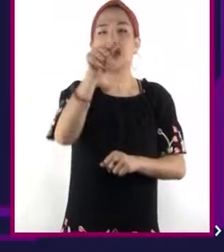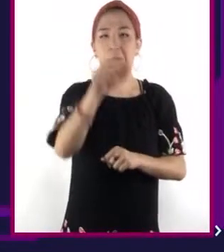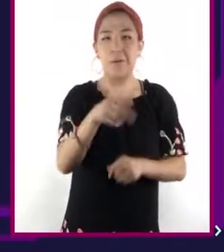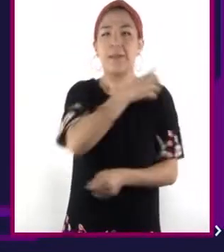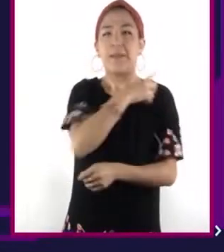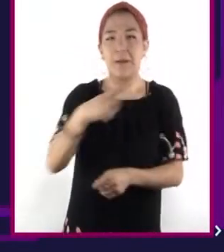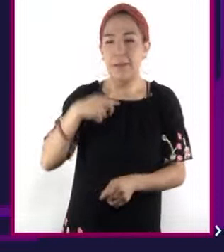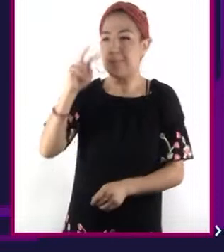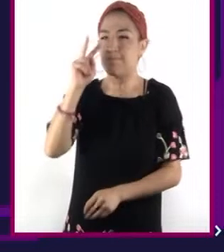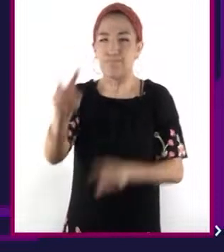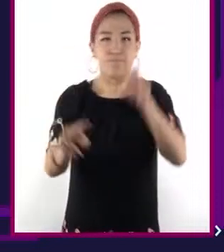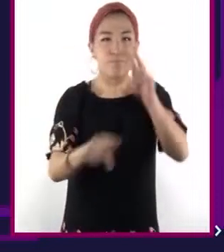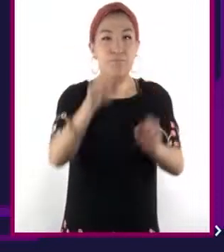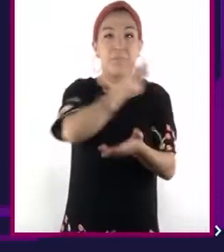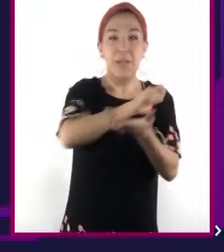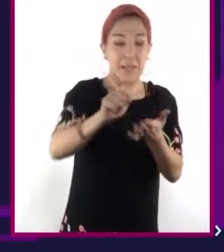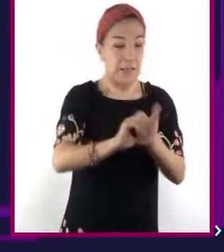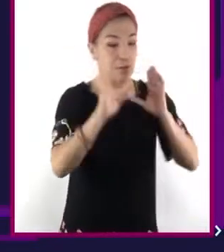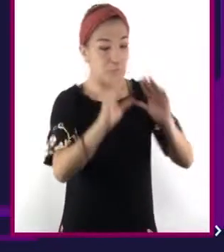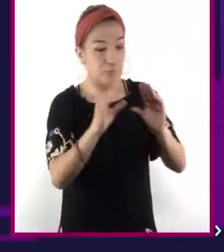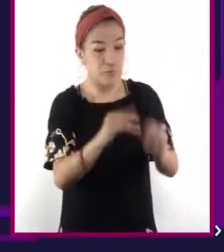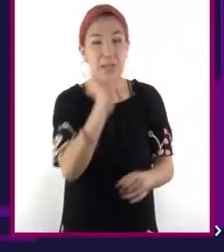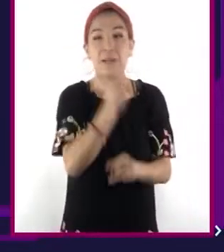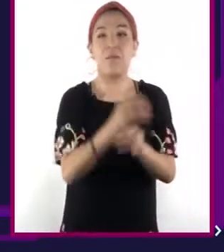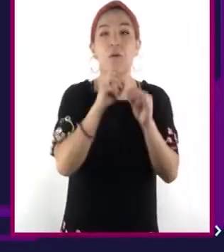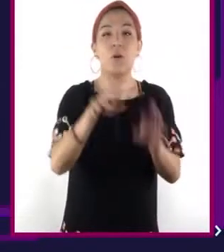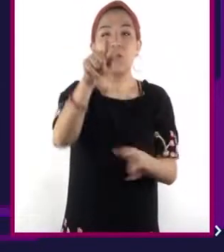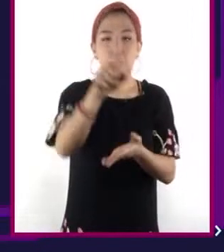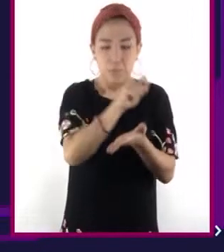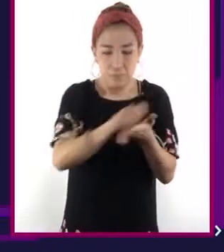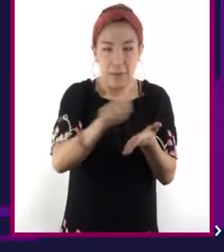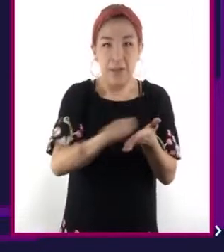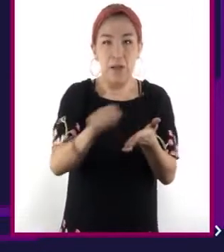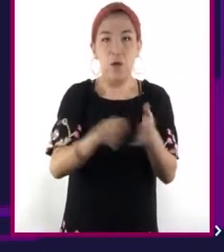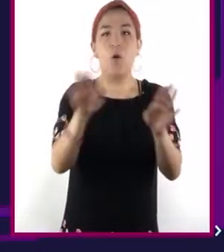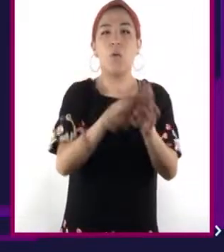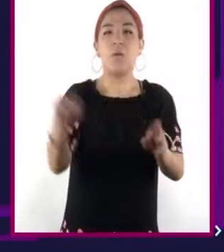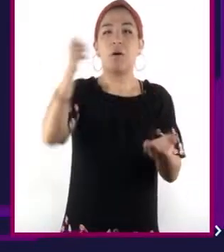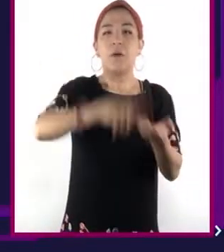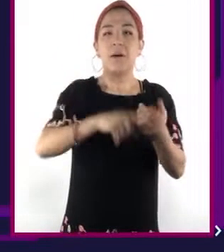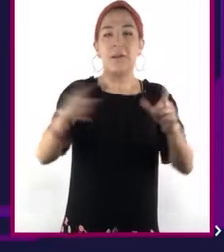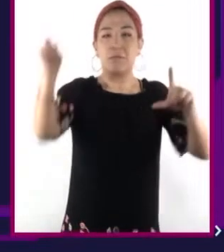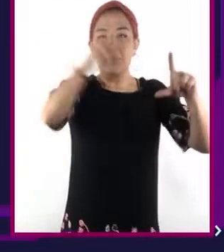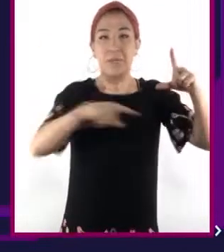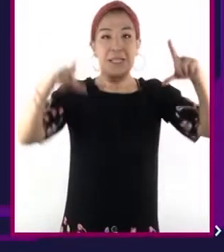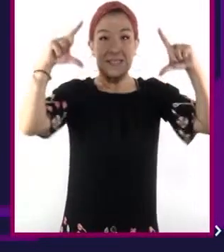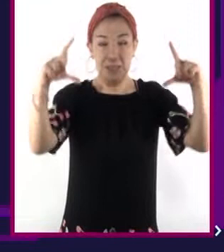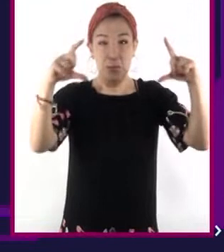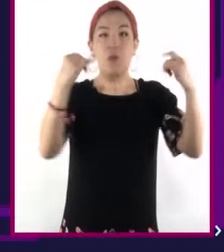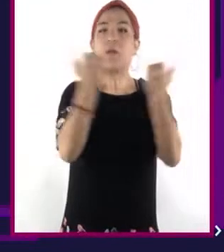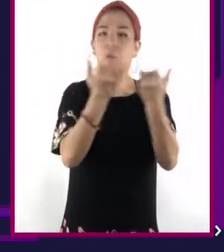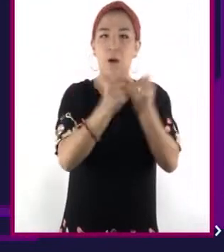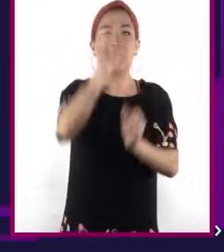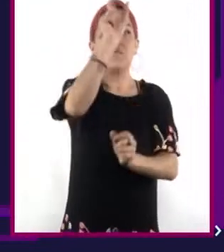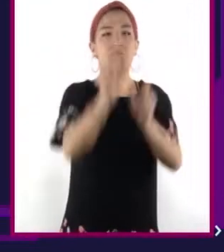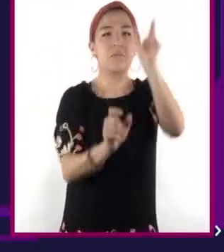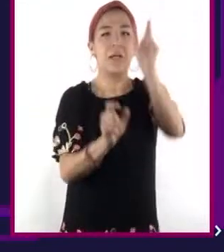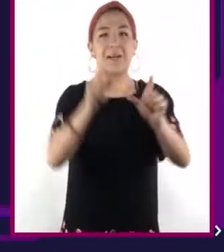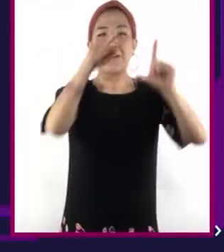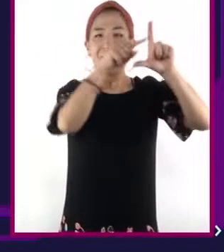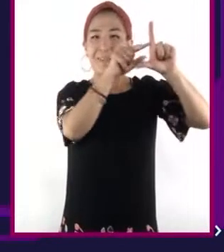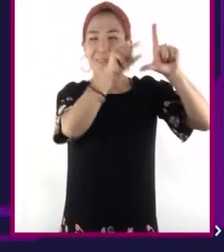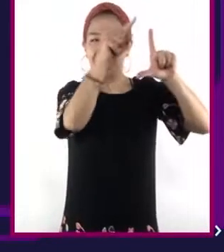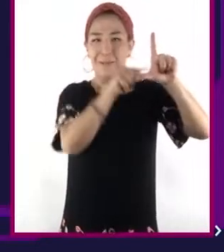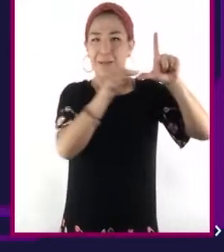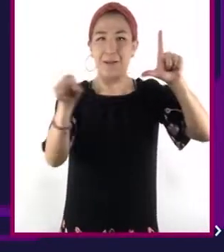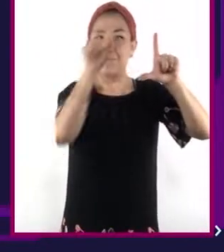recolectar, registrar y leer datos en gráficas circulares y gráficas de barras. Como